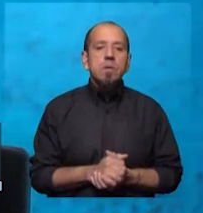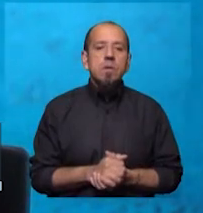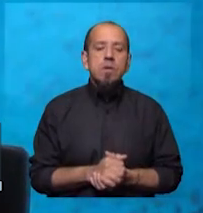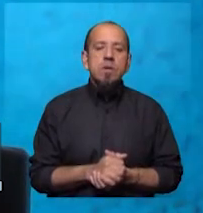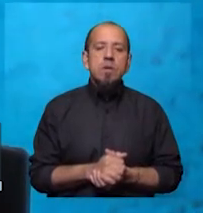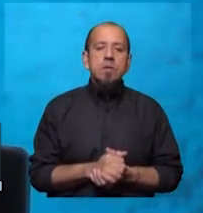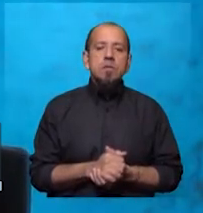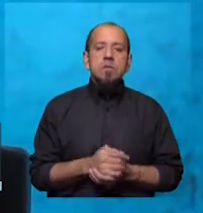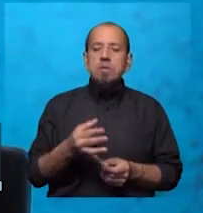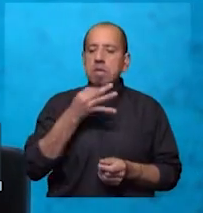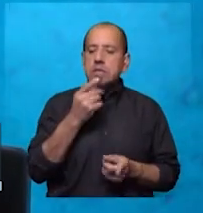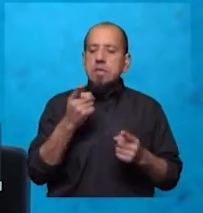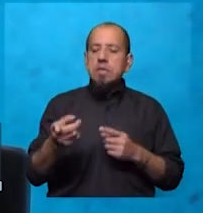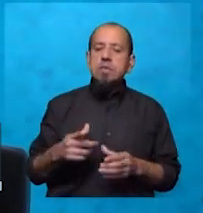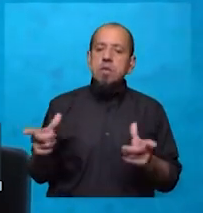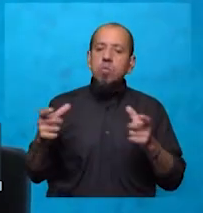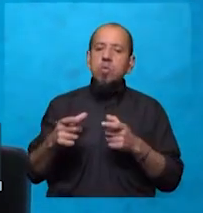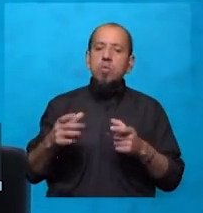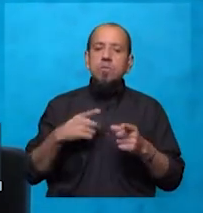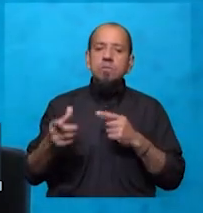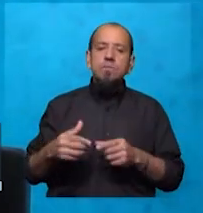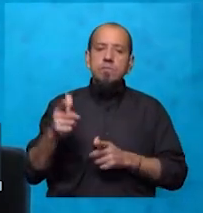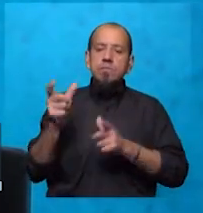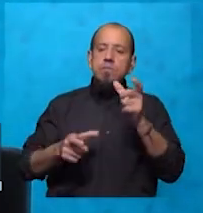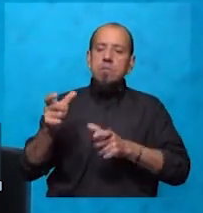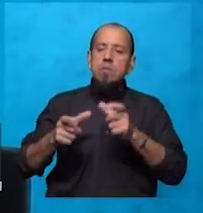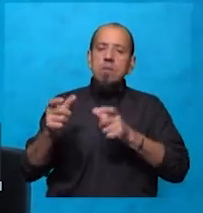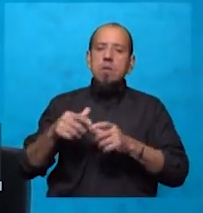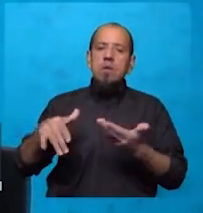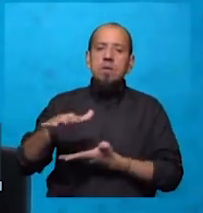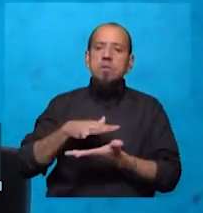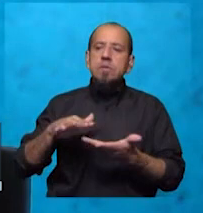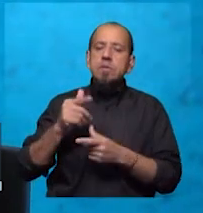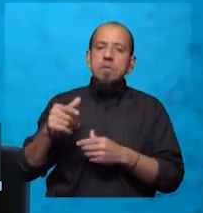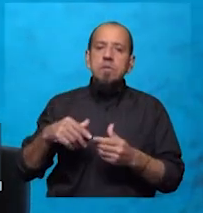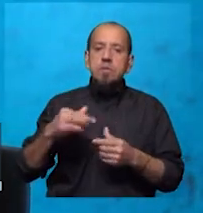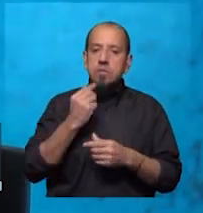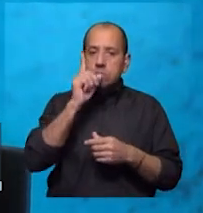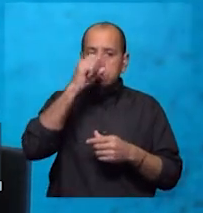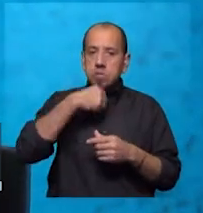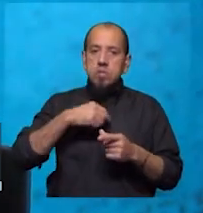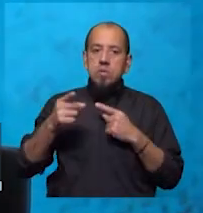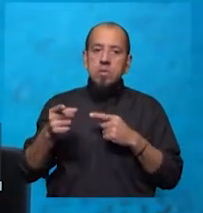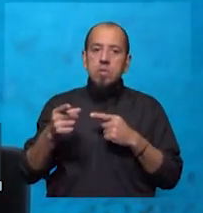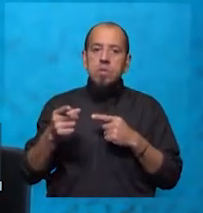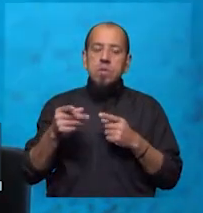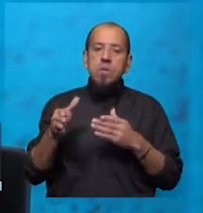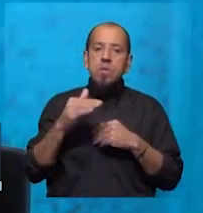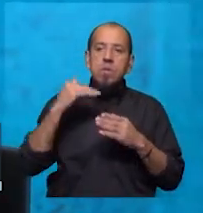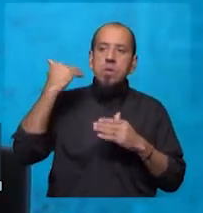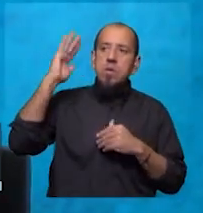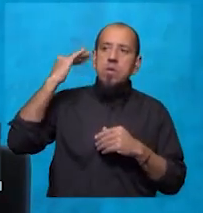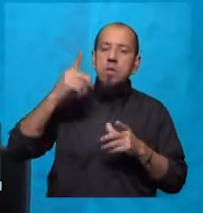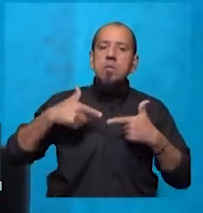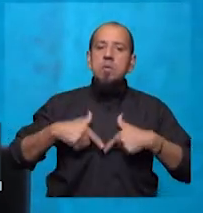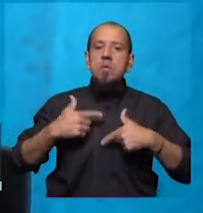mencionamos recién las distintas reuniones que mantuvieron con vecinas y con vecinos de distintos barrios de Montevideo incluso Compartiendo con autoridades del